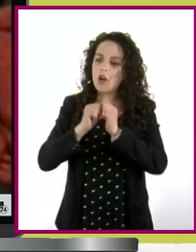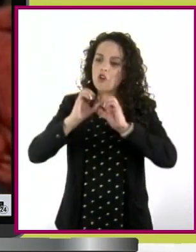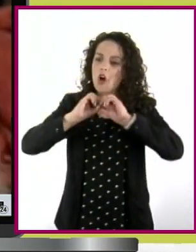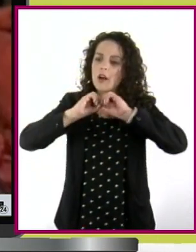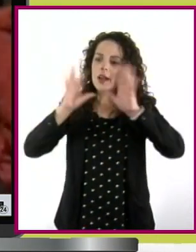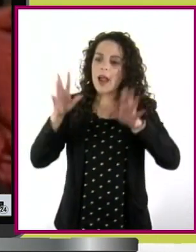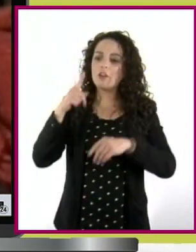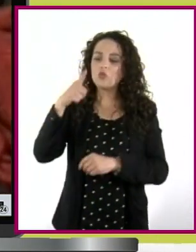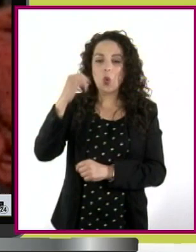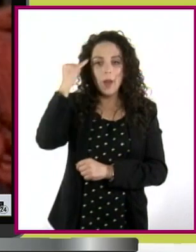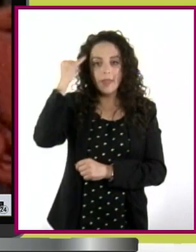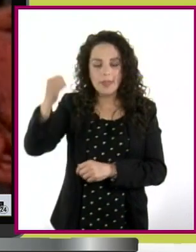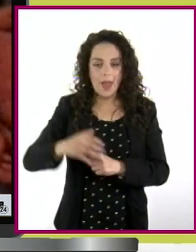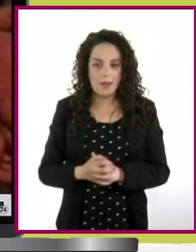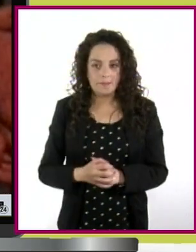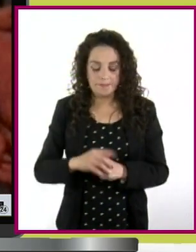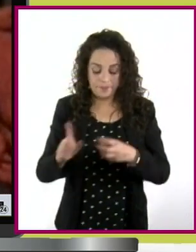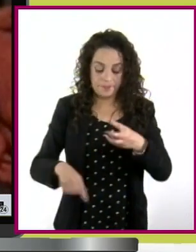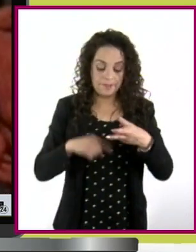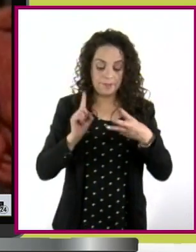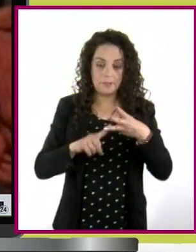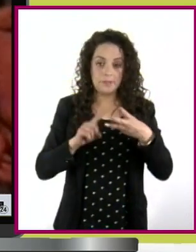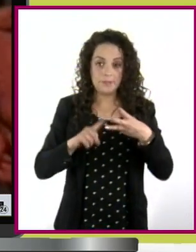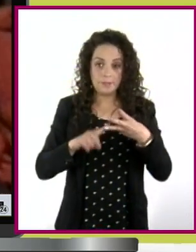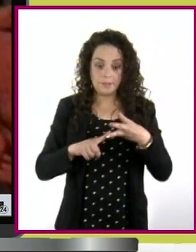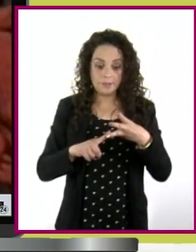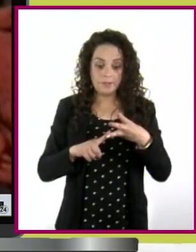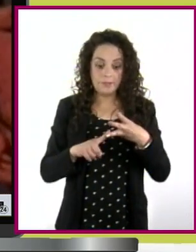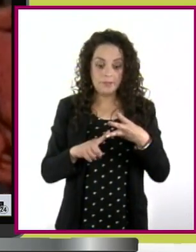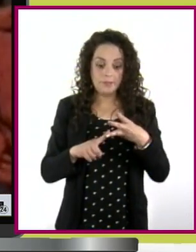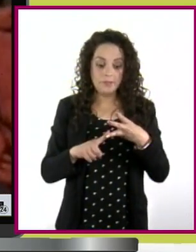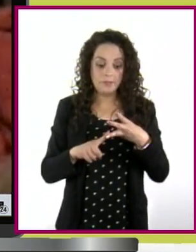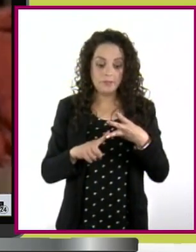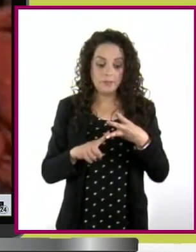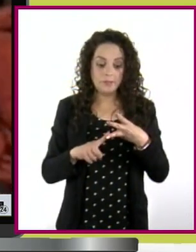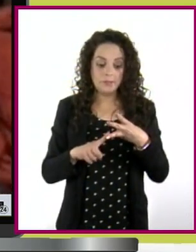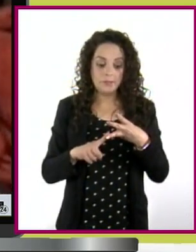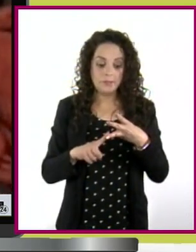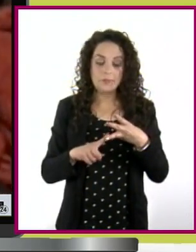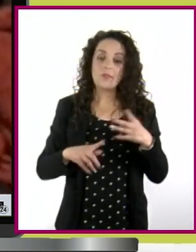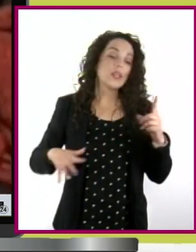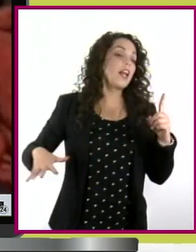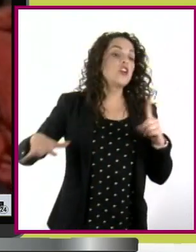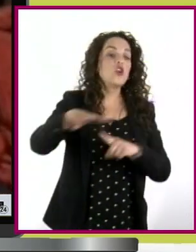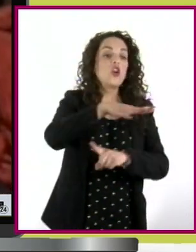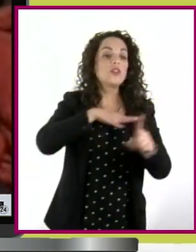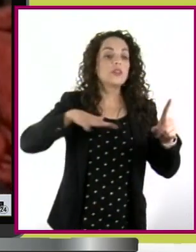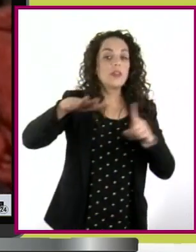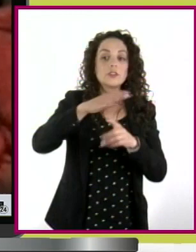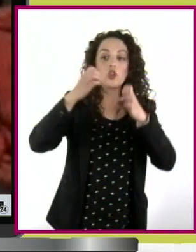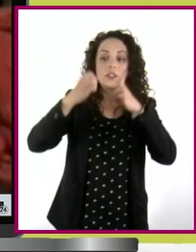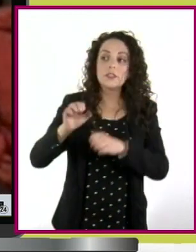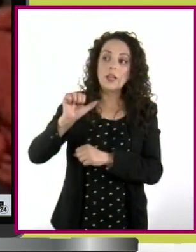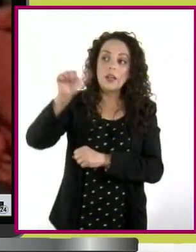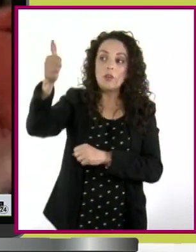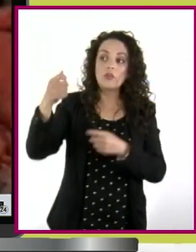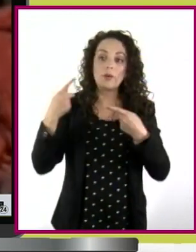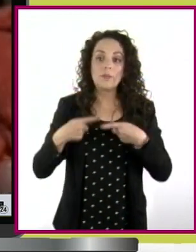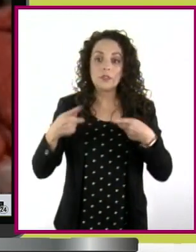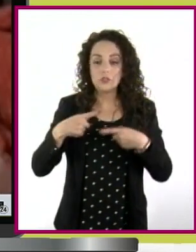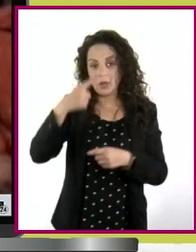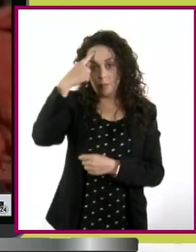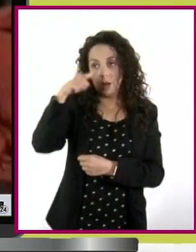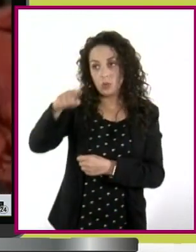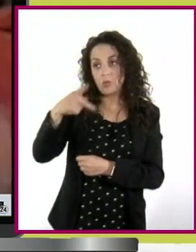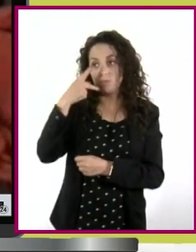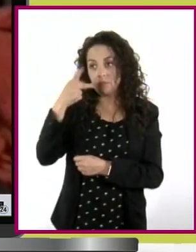es considerar a tu interlocutor, considerar el contexto en el que está. Si estás